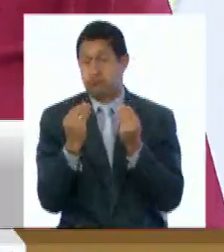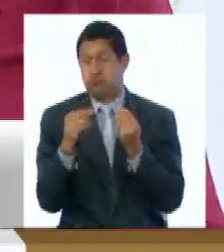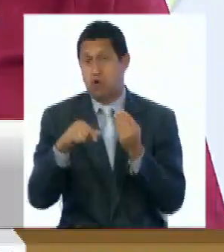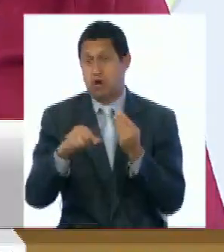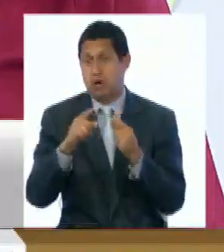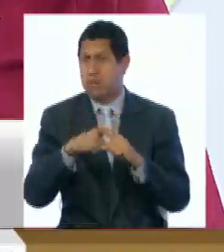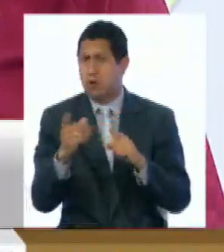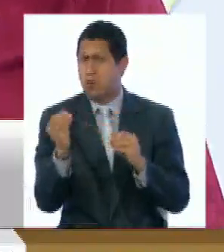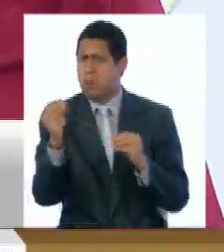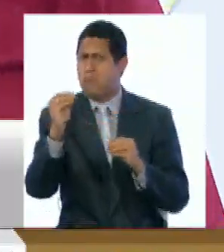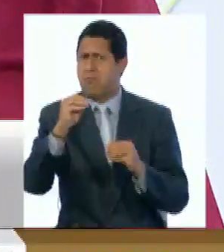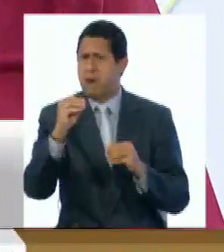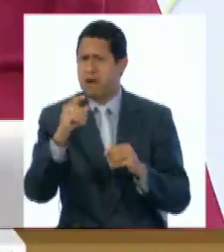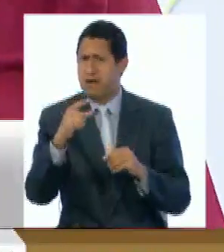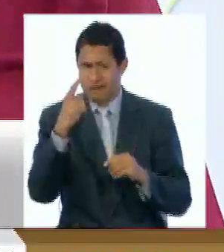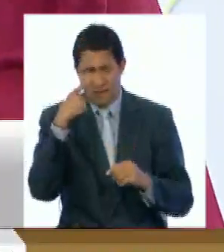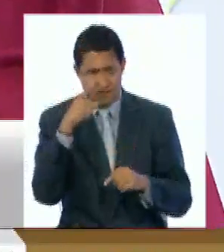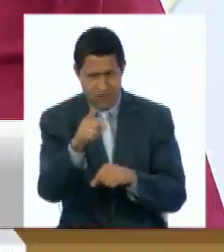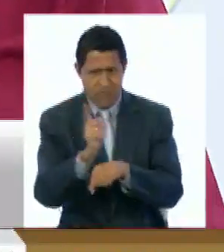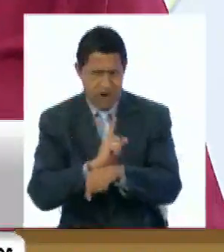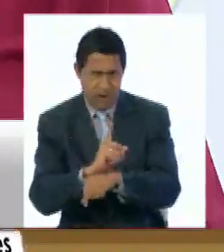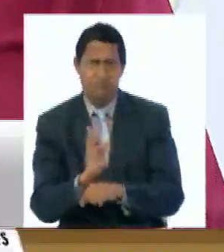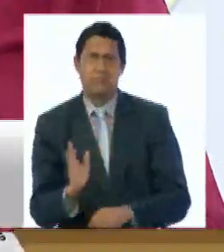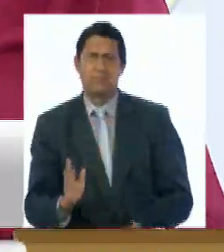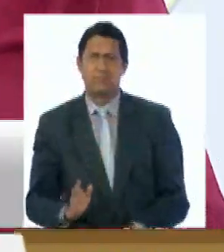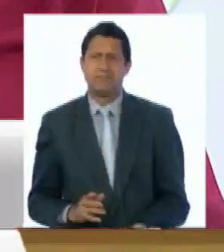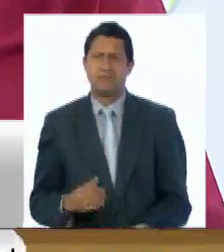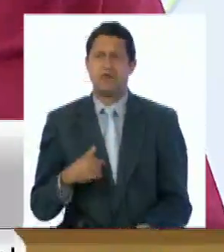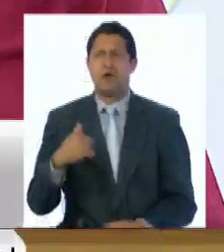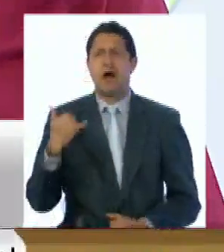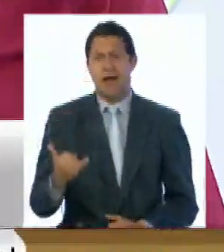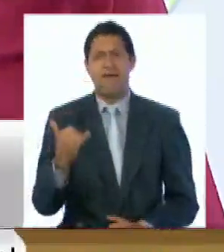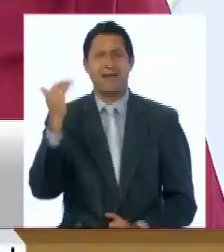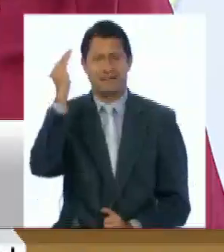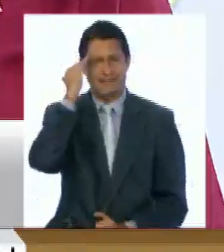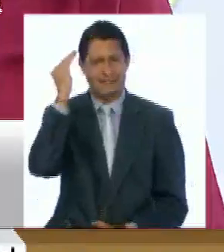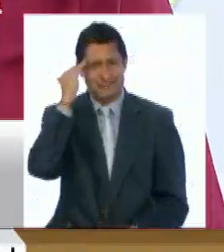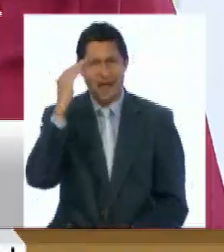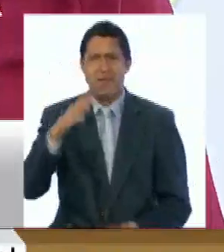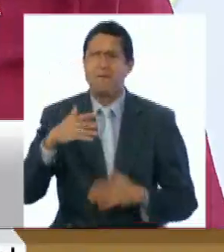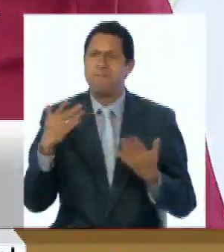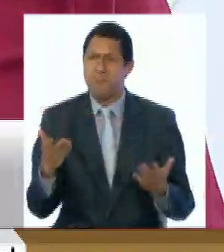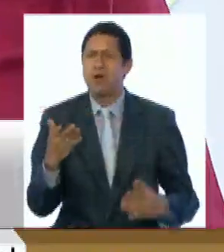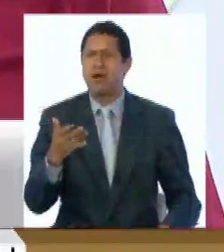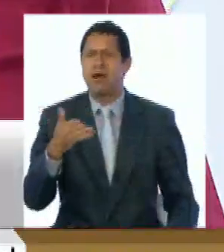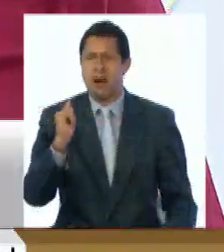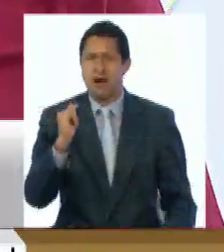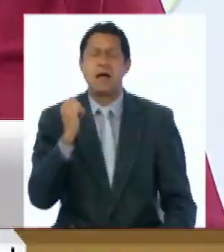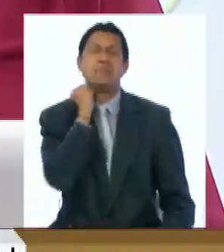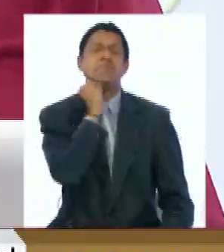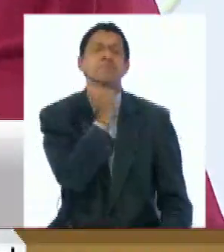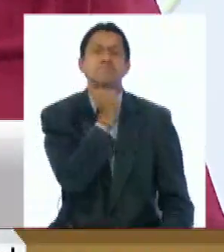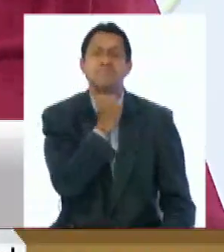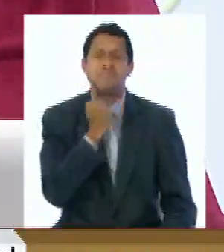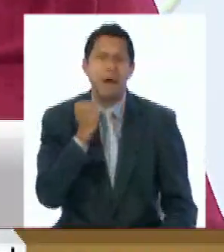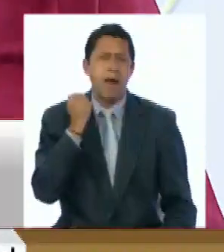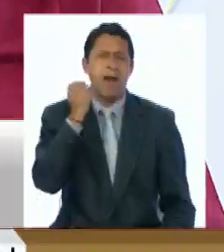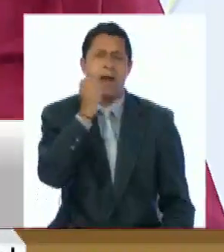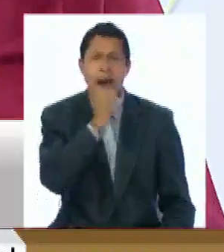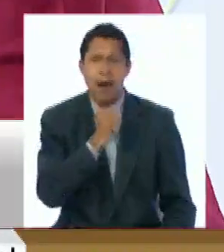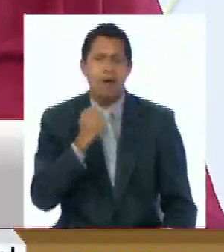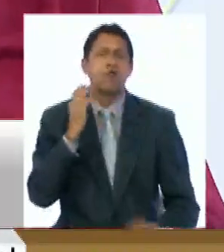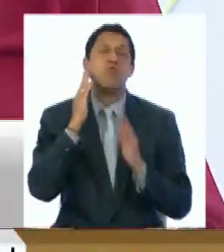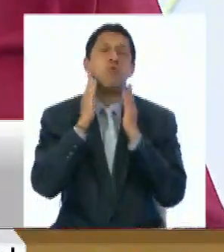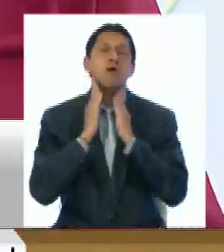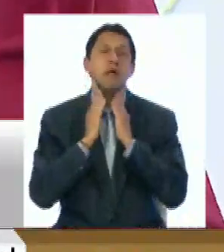pero no es que ha aumentado de que se diagnostica más rápido o se diagnostica más sobre todo por la aparición de el ecosonograma del ecosonograma de